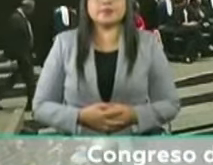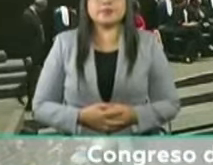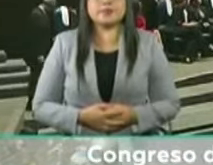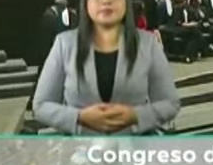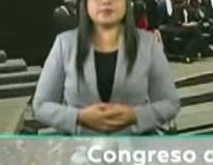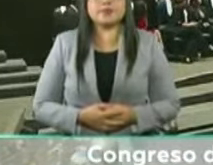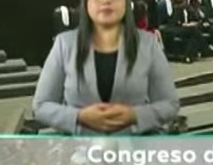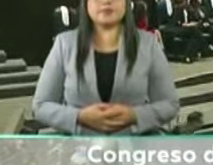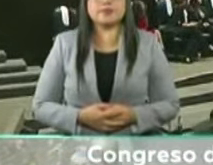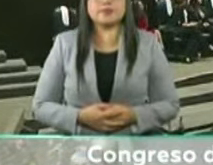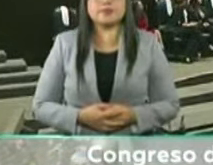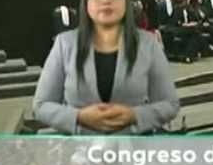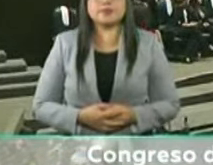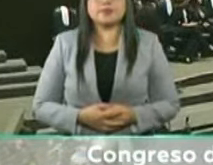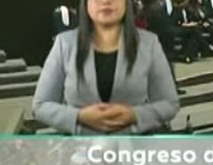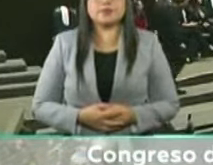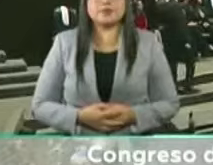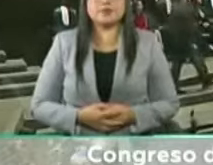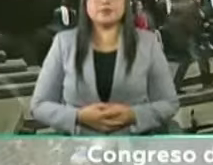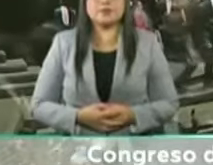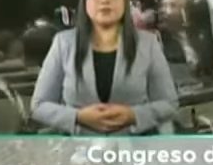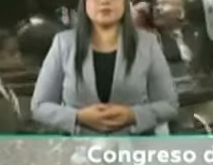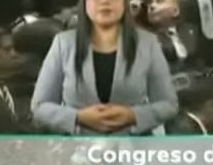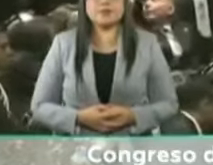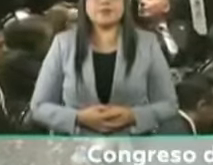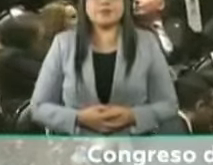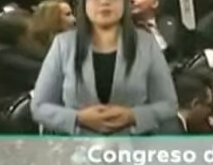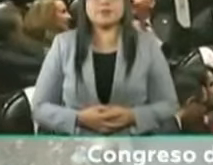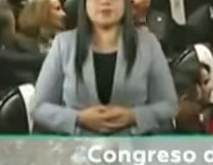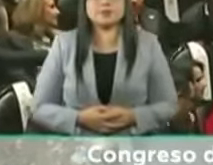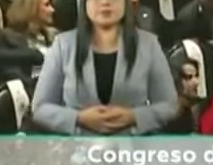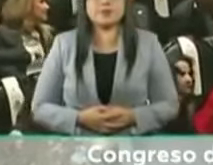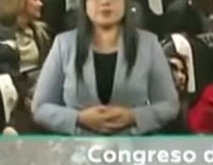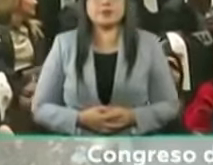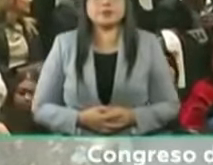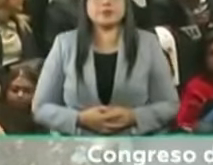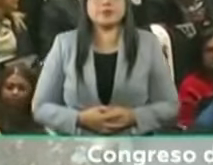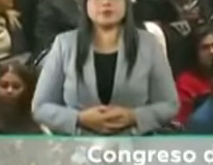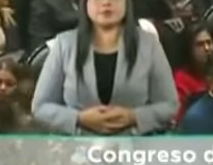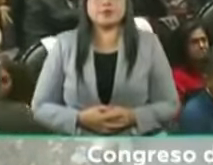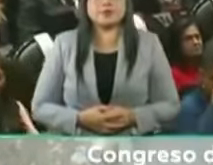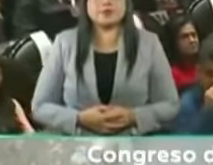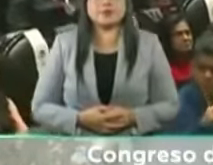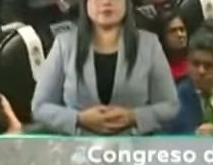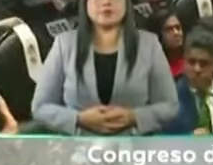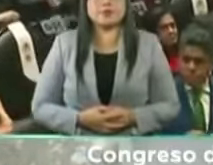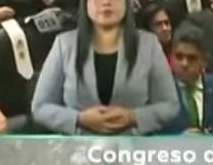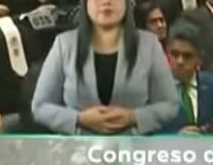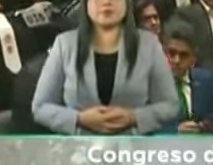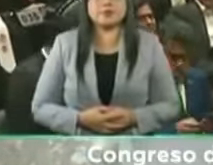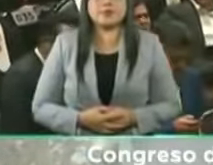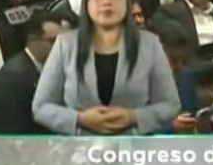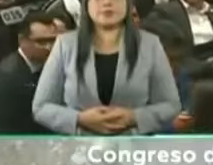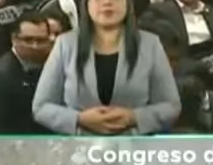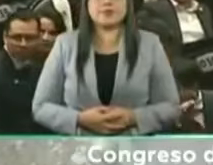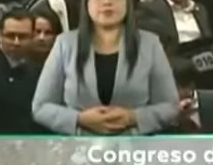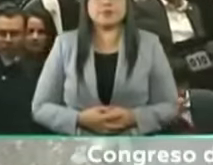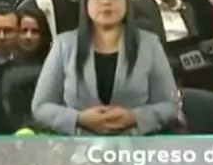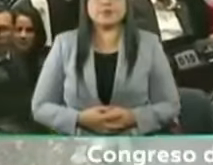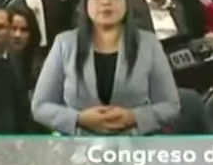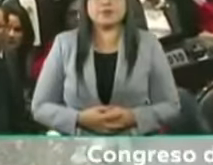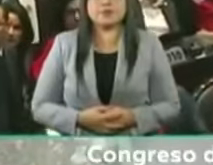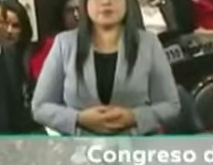presidente saliente Andrés Manuel López Obrador. Dato curioso, Gaby, llegará portando portando la banda presidencial